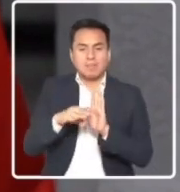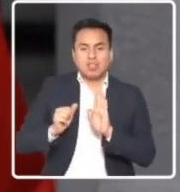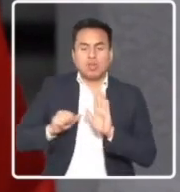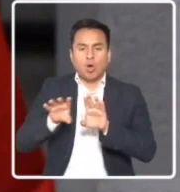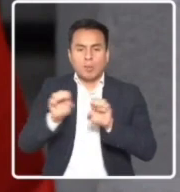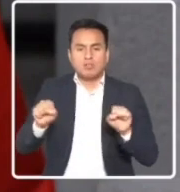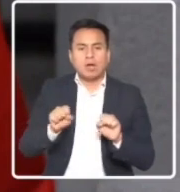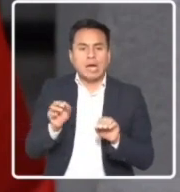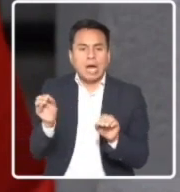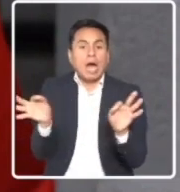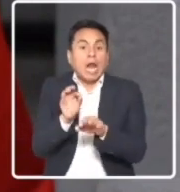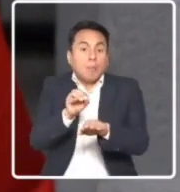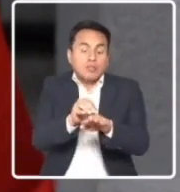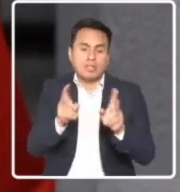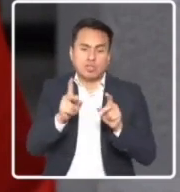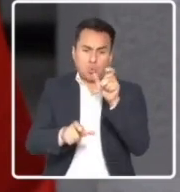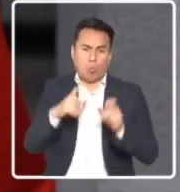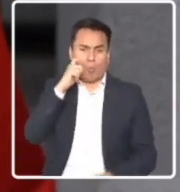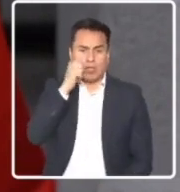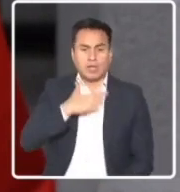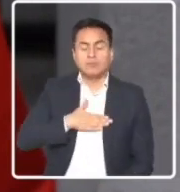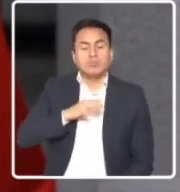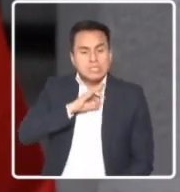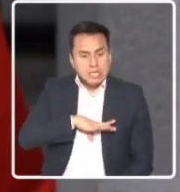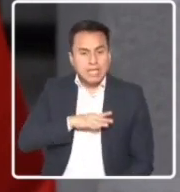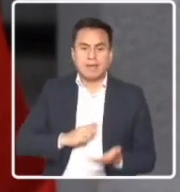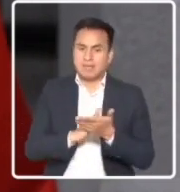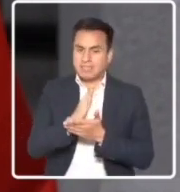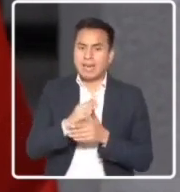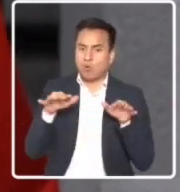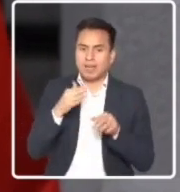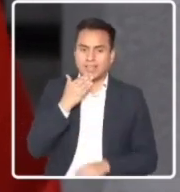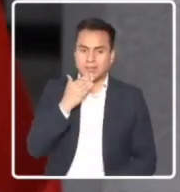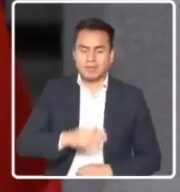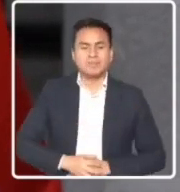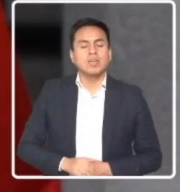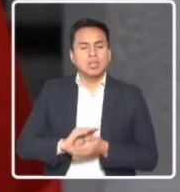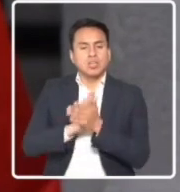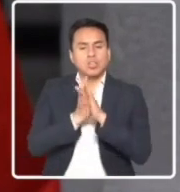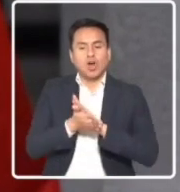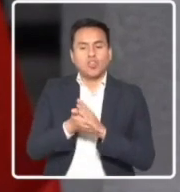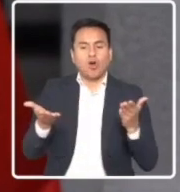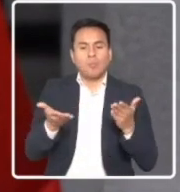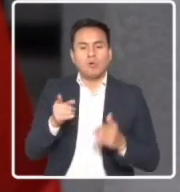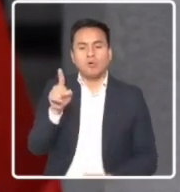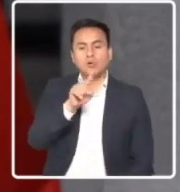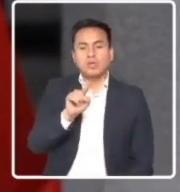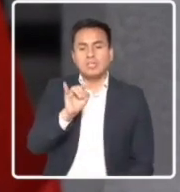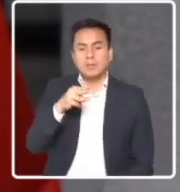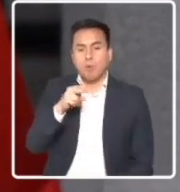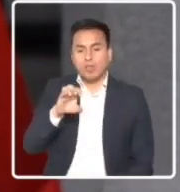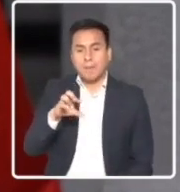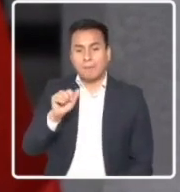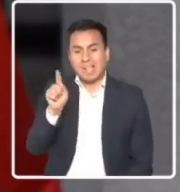de compromisos y recomendaciones en materia de derechos humanos que queremos como Chile empezar a utilizar. Todo esto a través de Simore Plus,